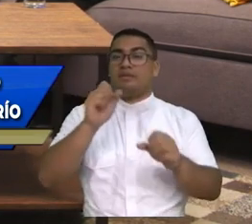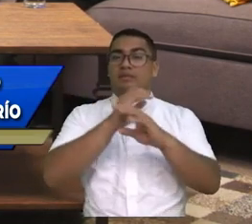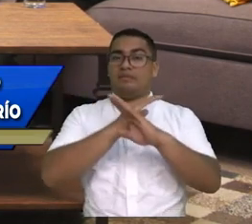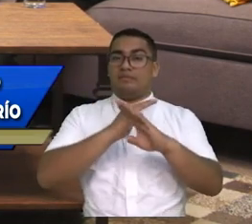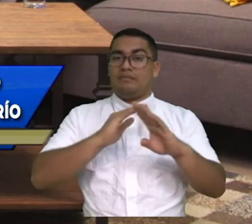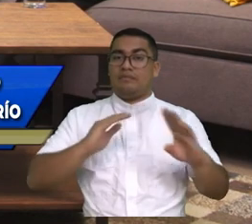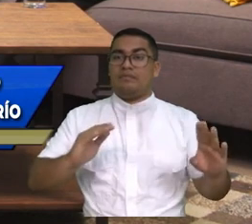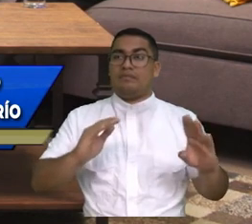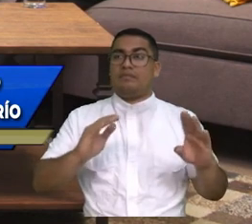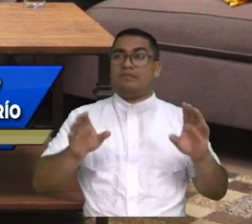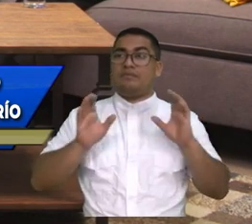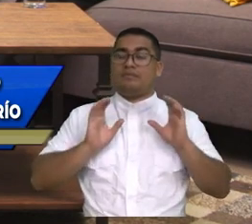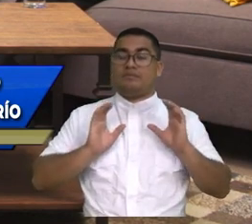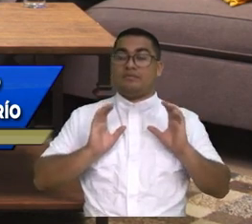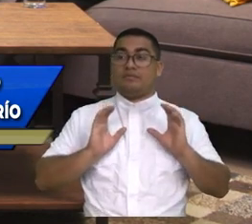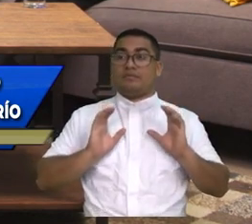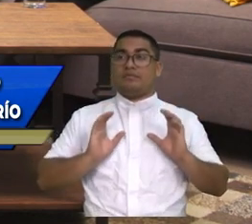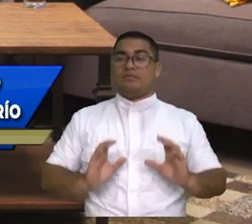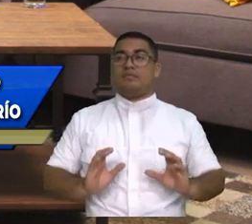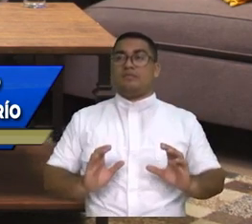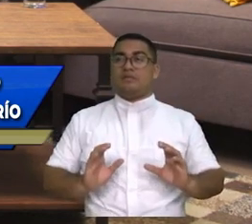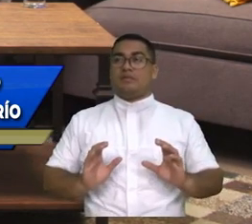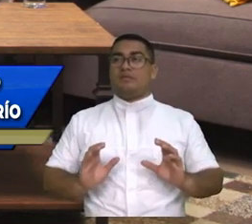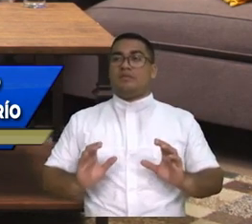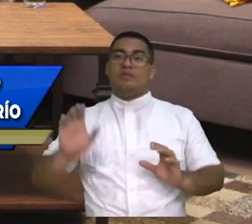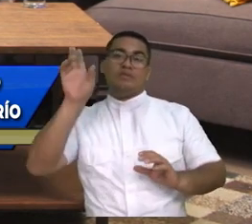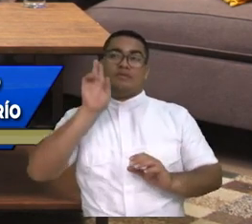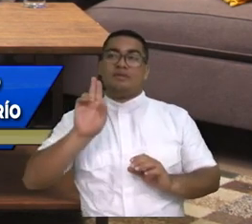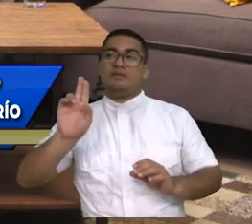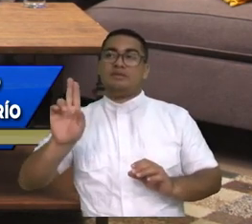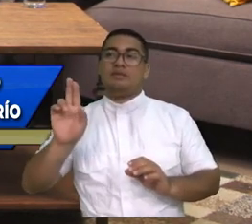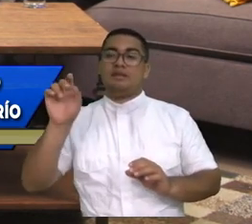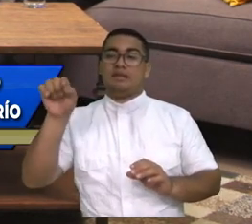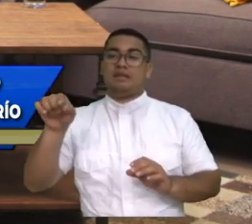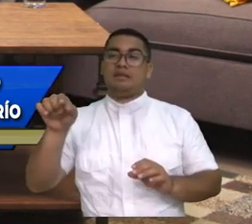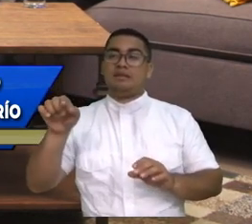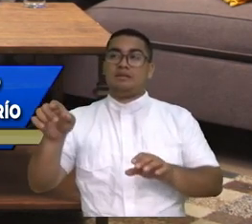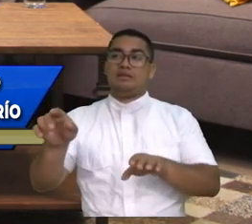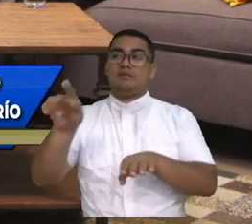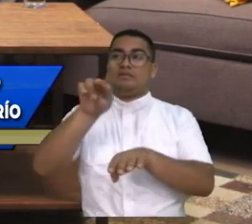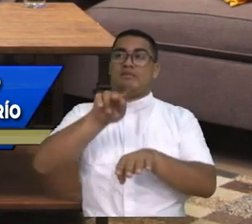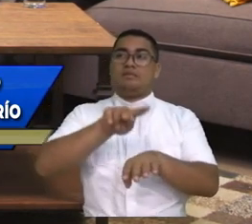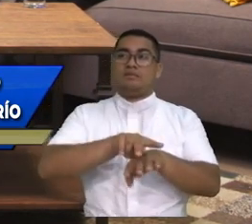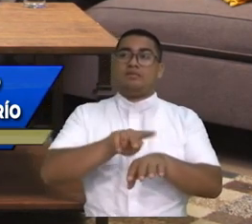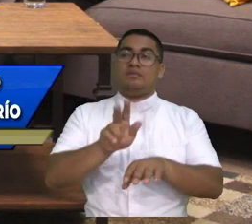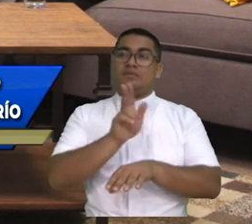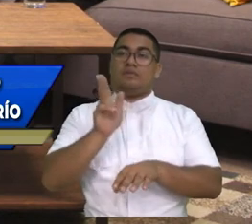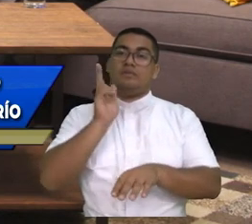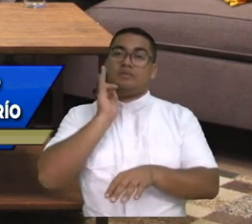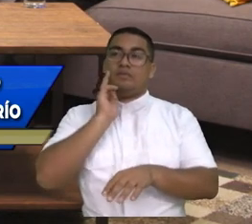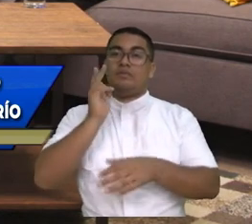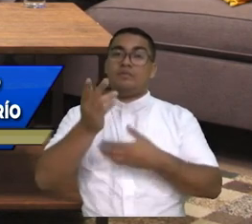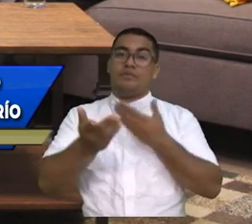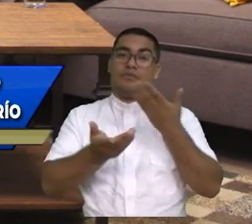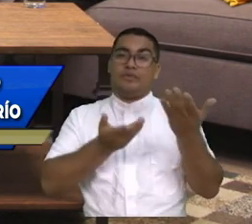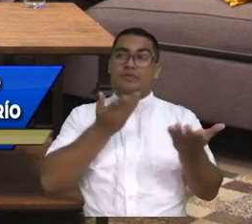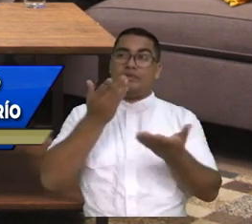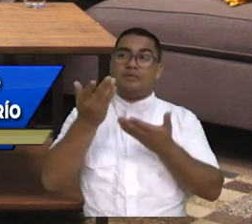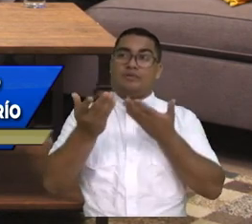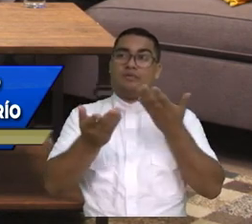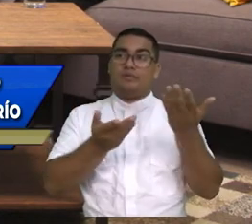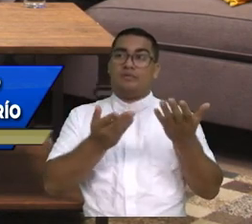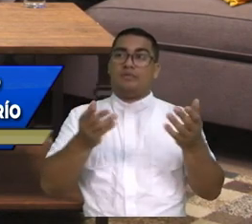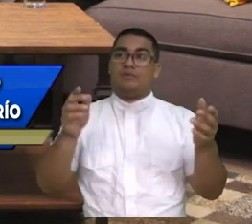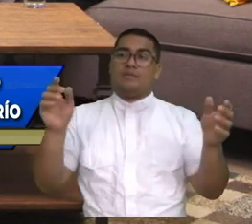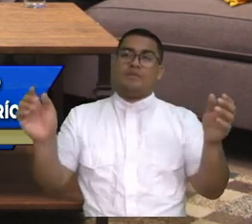sus exequias, en el paraninfo de la universidad, por ejemplo, ante el cadáver habían recitales de poesía, conciertos de